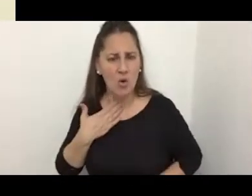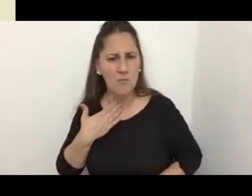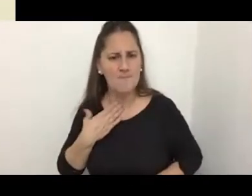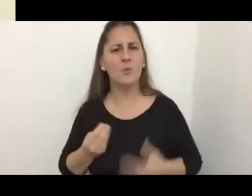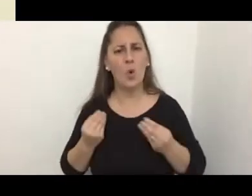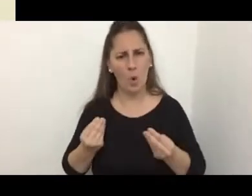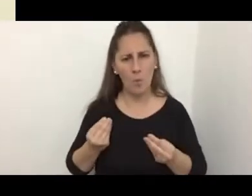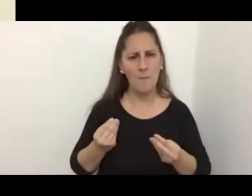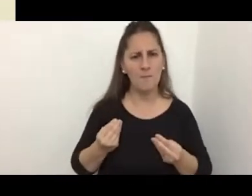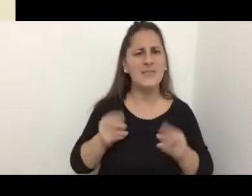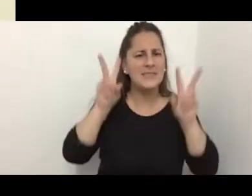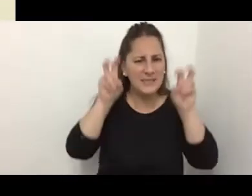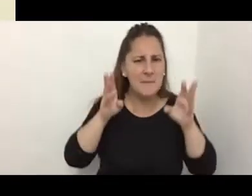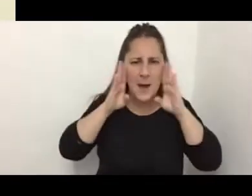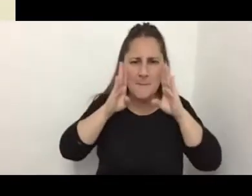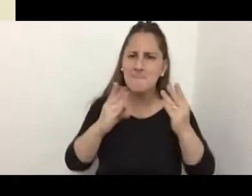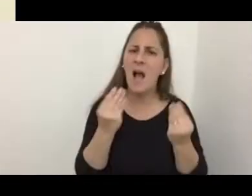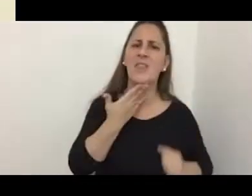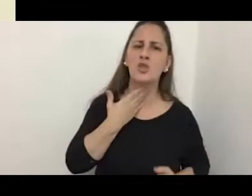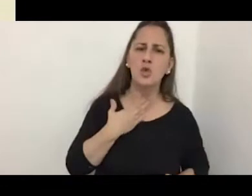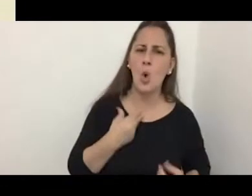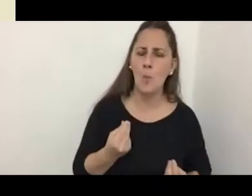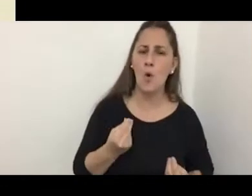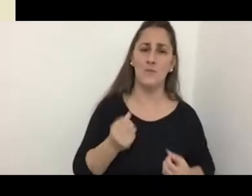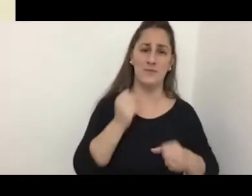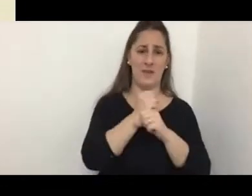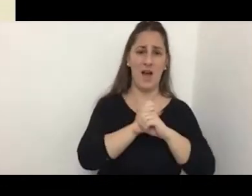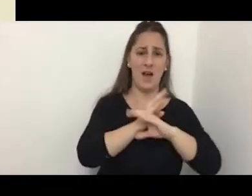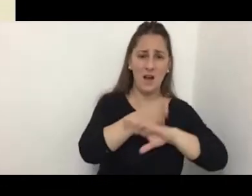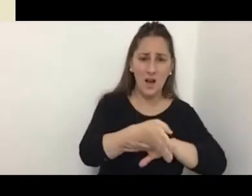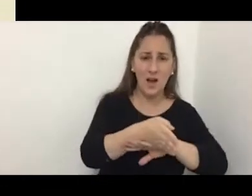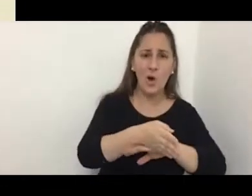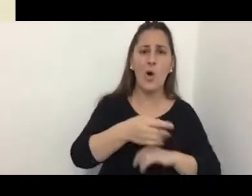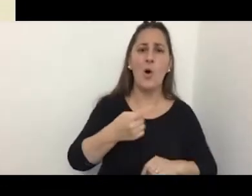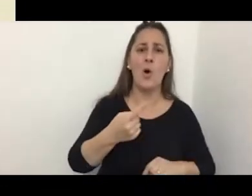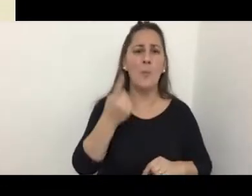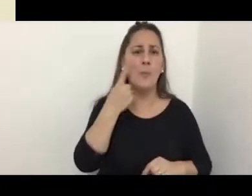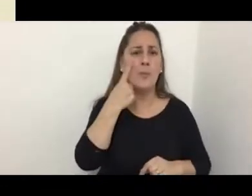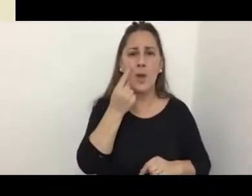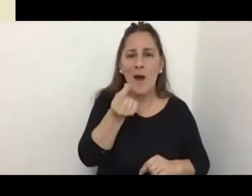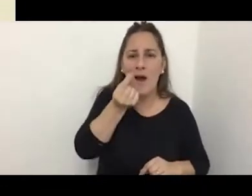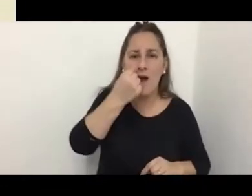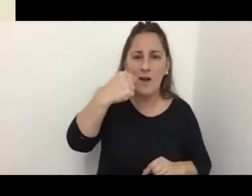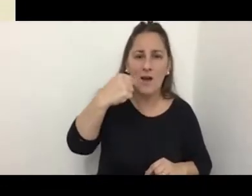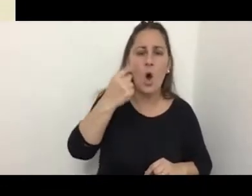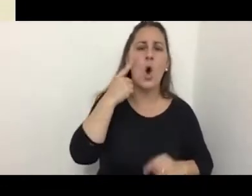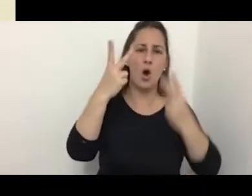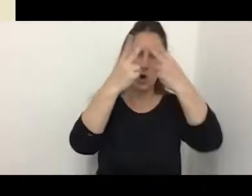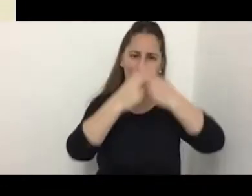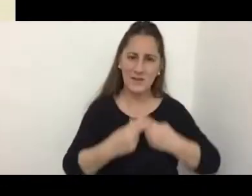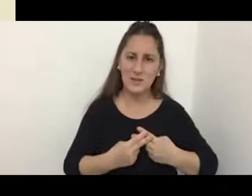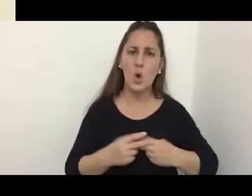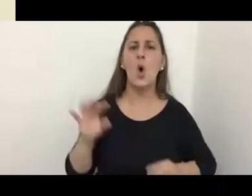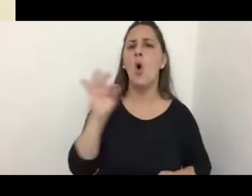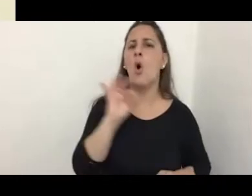las adicciones? ¿Qué hago? Cuando entra a trabajar, ¿le hago hacer una rinoscopía? ¿Lo reviso todo? ¿O tengo